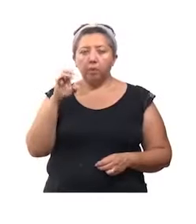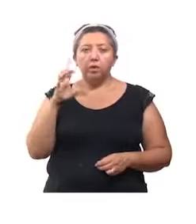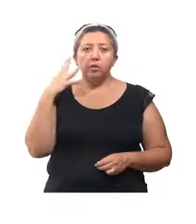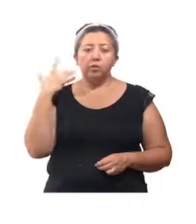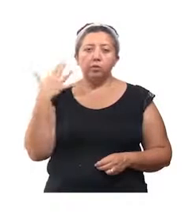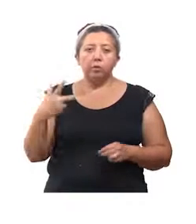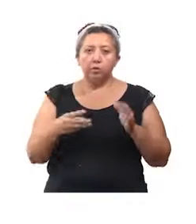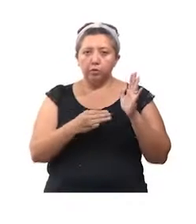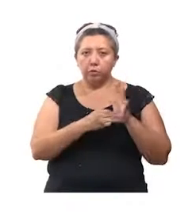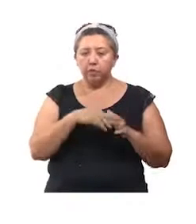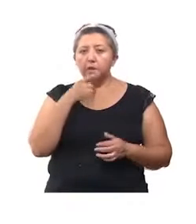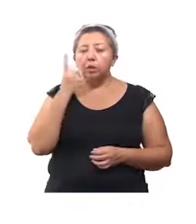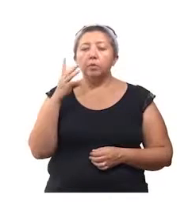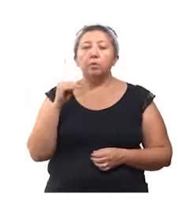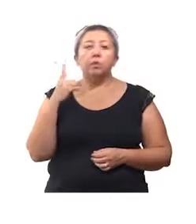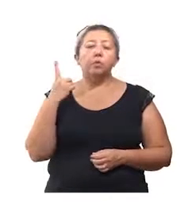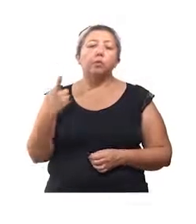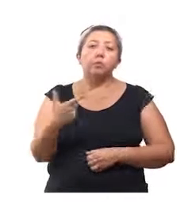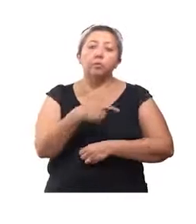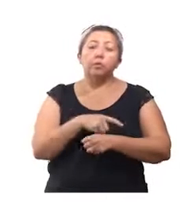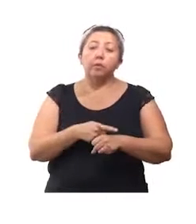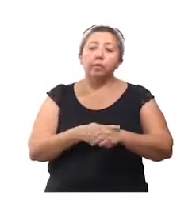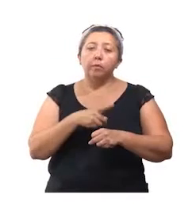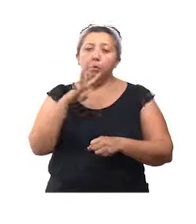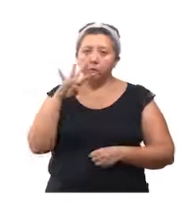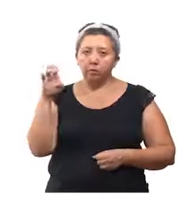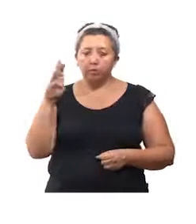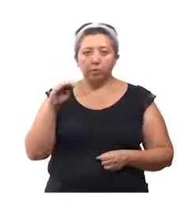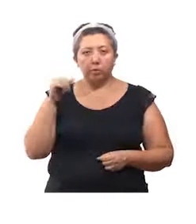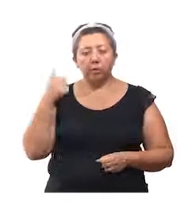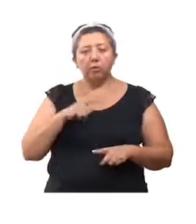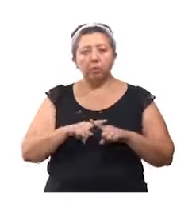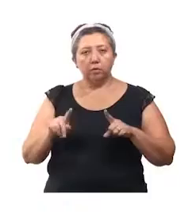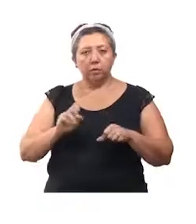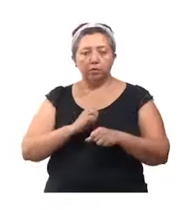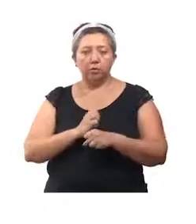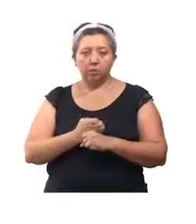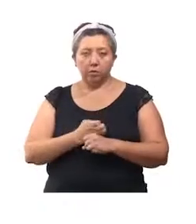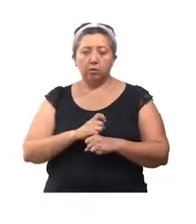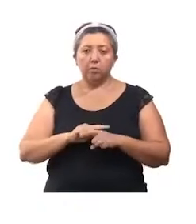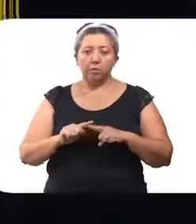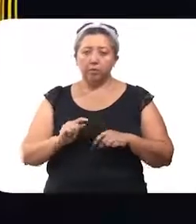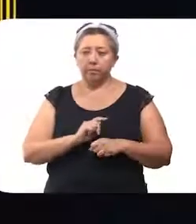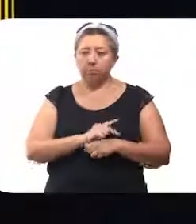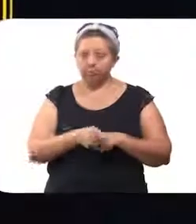los 58.091 casos positivos, 496 son de otro país u otro estado.